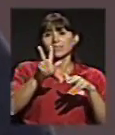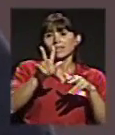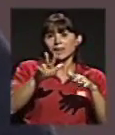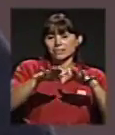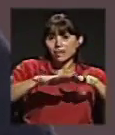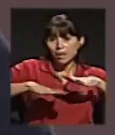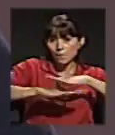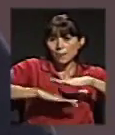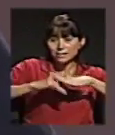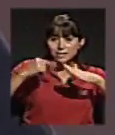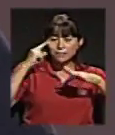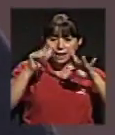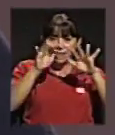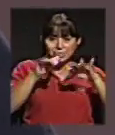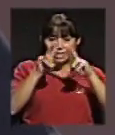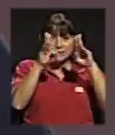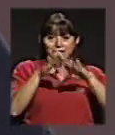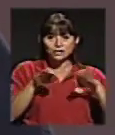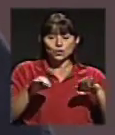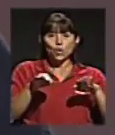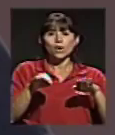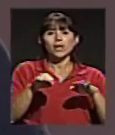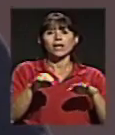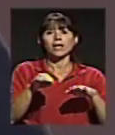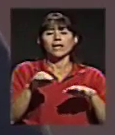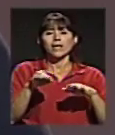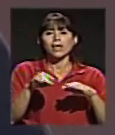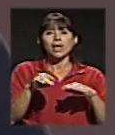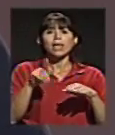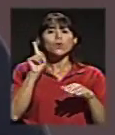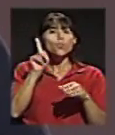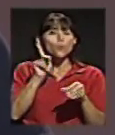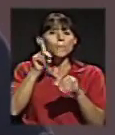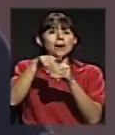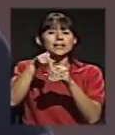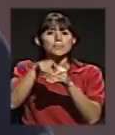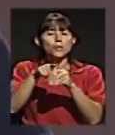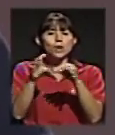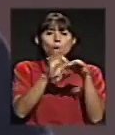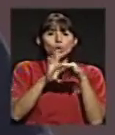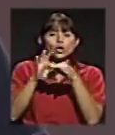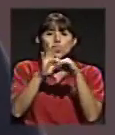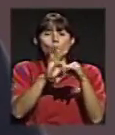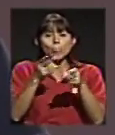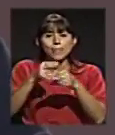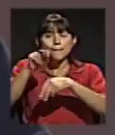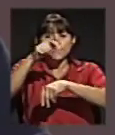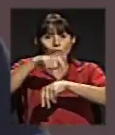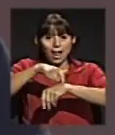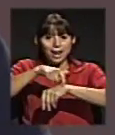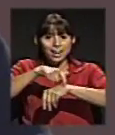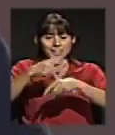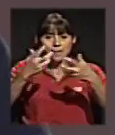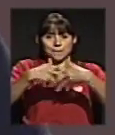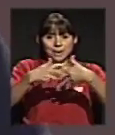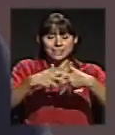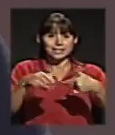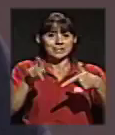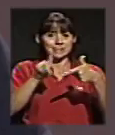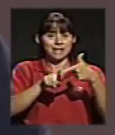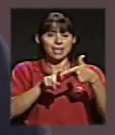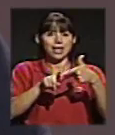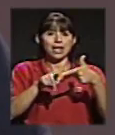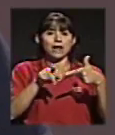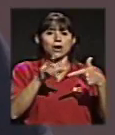los lotes, que fue el lote número 2, participó la Unión Temporal de Empresas como una UTE, participó el Corte Inglés